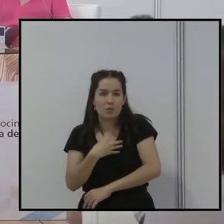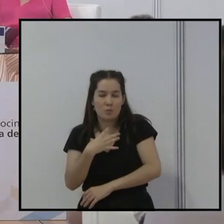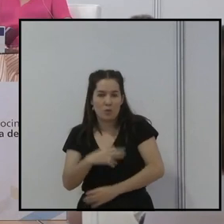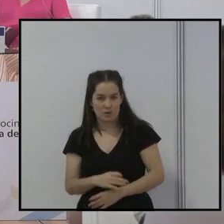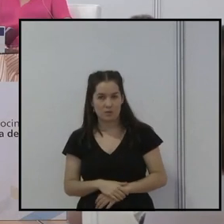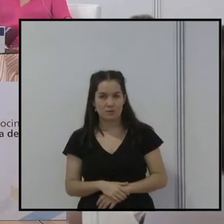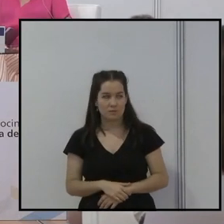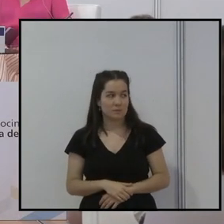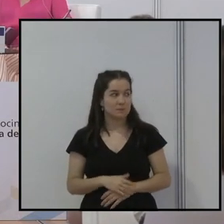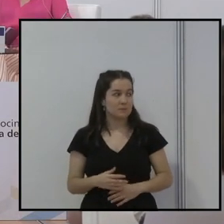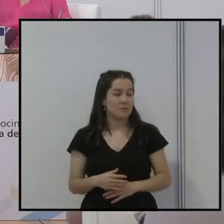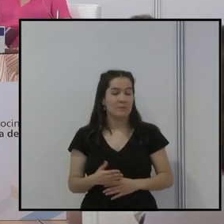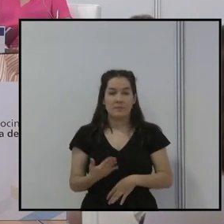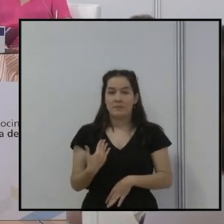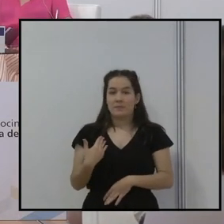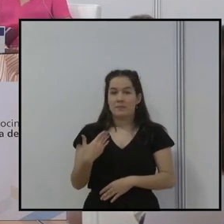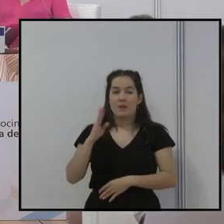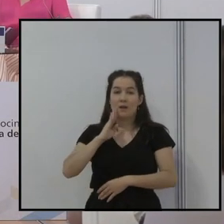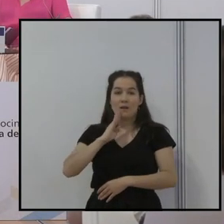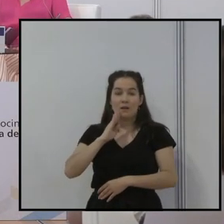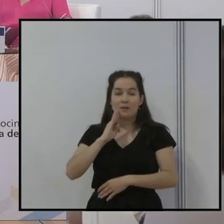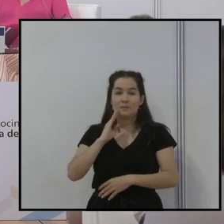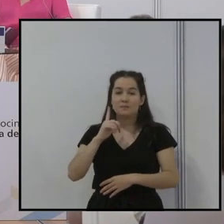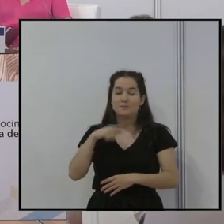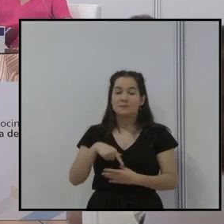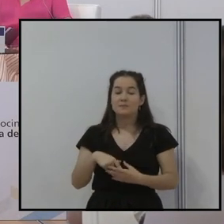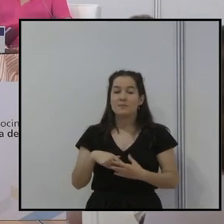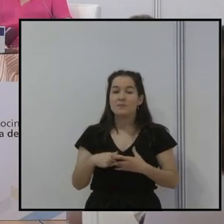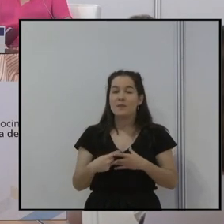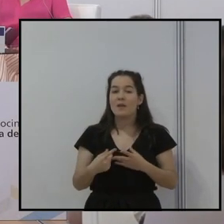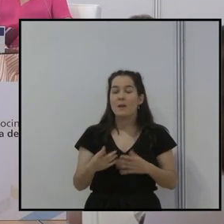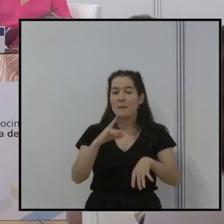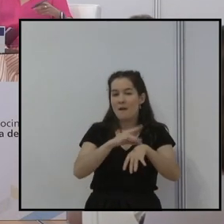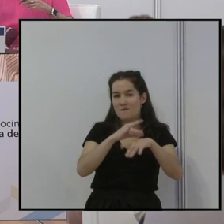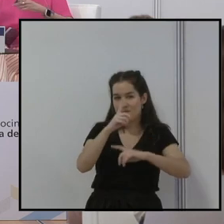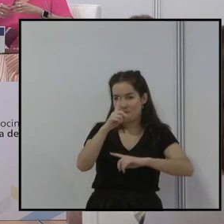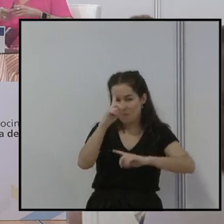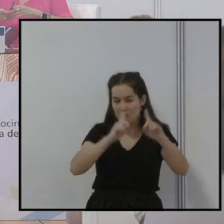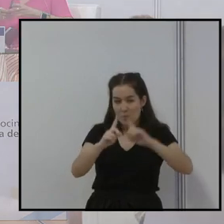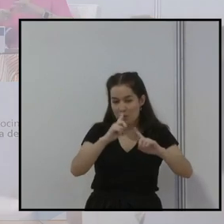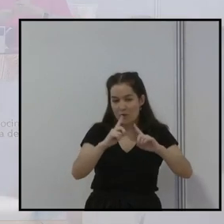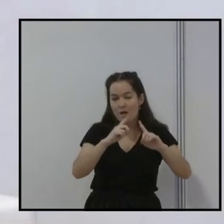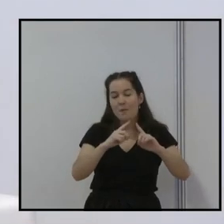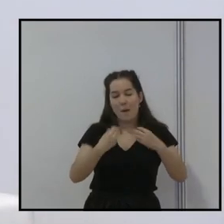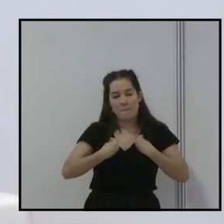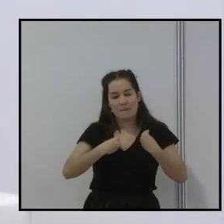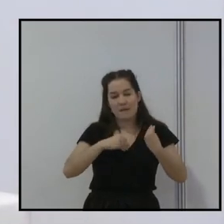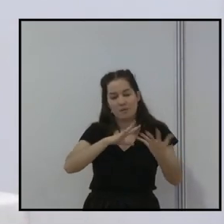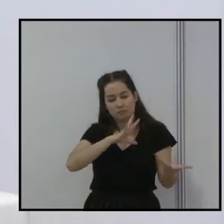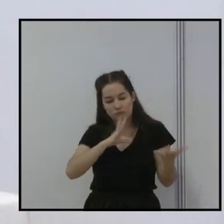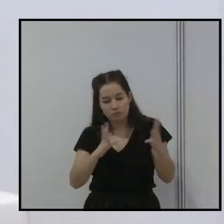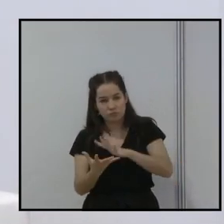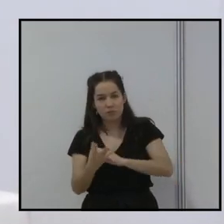Ángel, insiste, volviendo un poco a lo que decías antes también, insistes mucho en el libro en que la enfermedad te ha hecho cambiar para bien, ha hecho cambiar tu vida para bien.